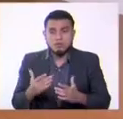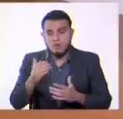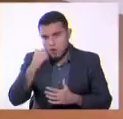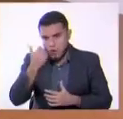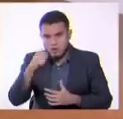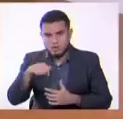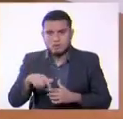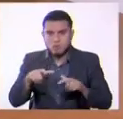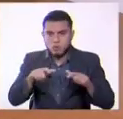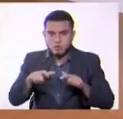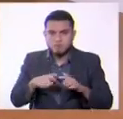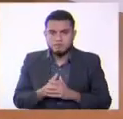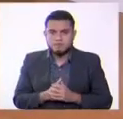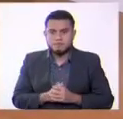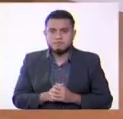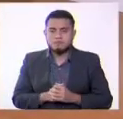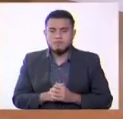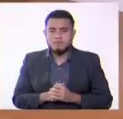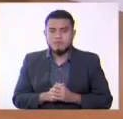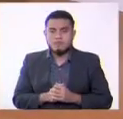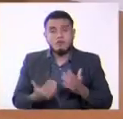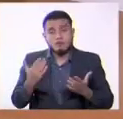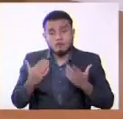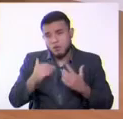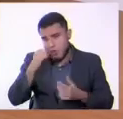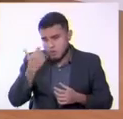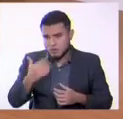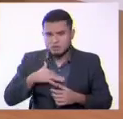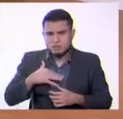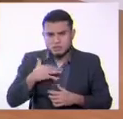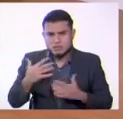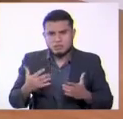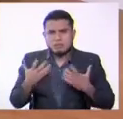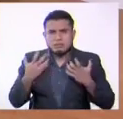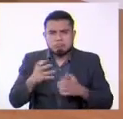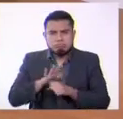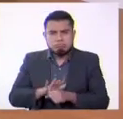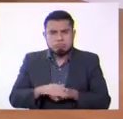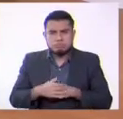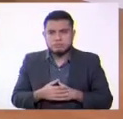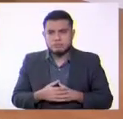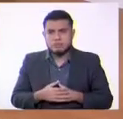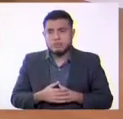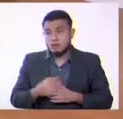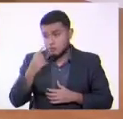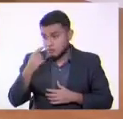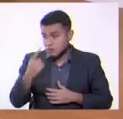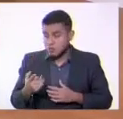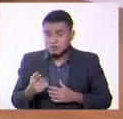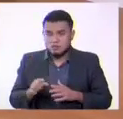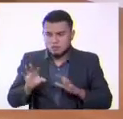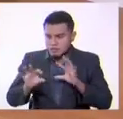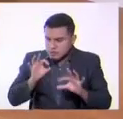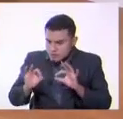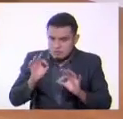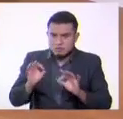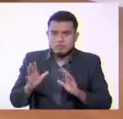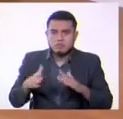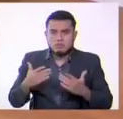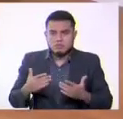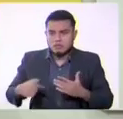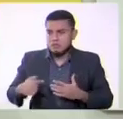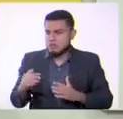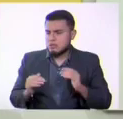esa edad. Exactamente. A veces los jóvenes se sienten bajo tanta presión que van buscando alternativas que están